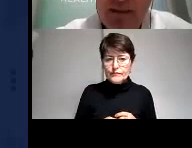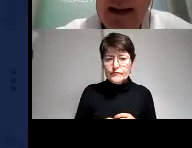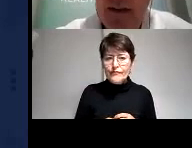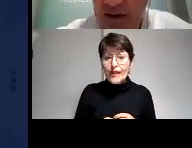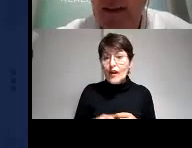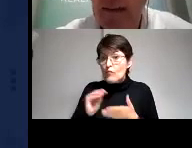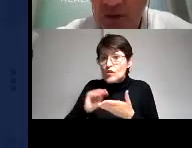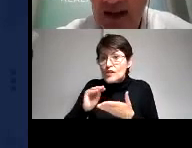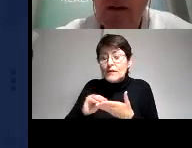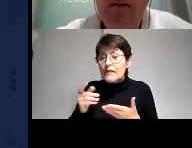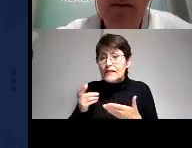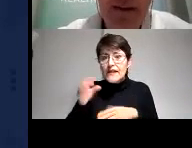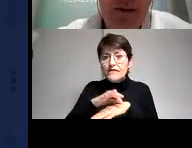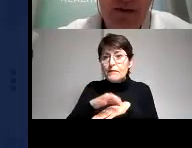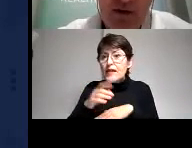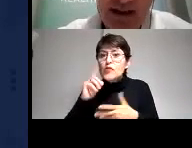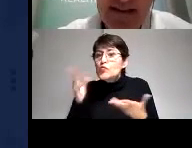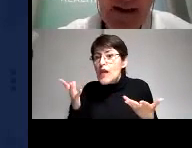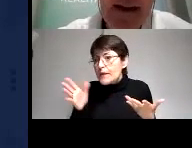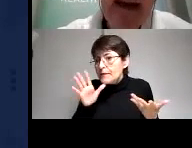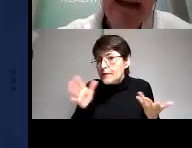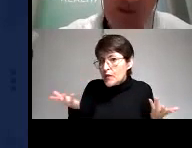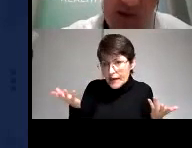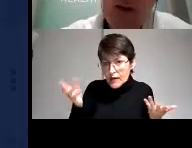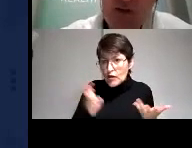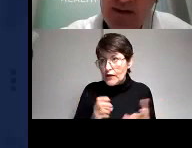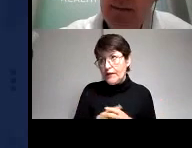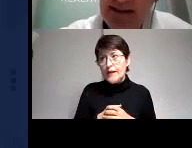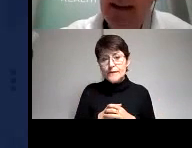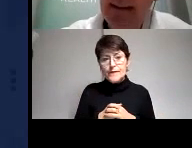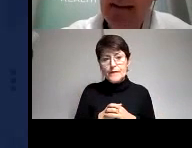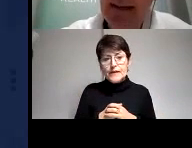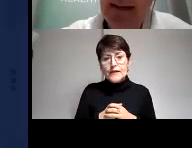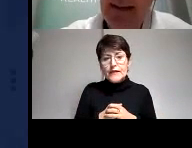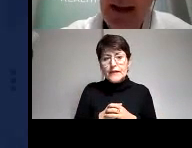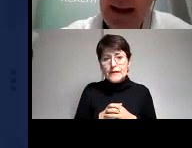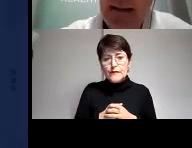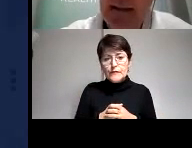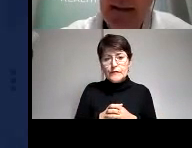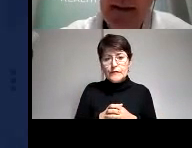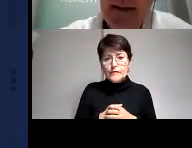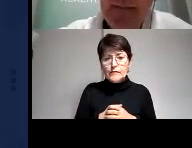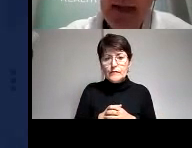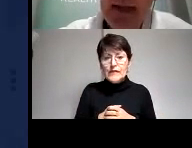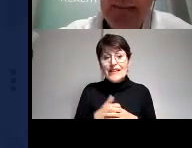cuál es el mecanismo, parece que pudiera haber una inflamación crónica detrás y hay un aumento de la susceptibilidad al